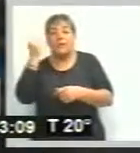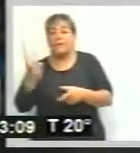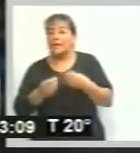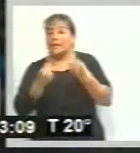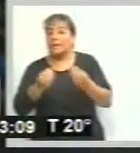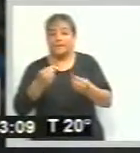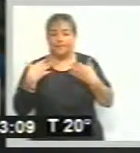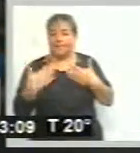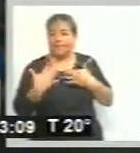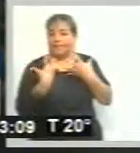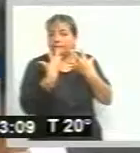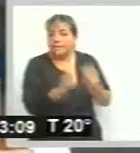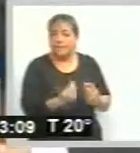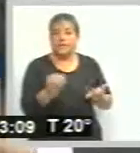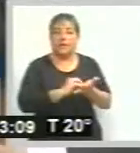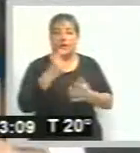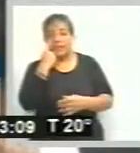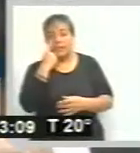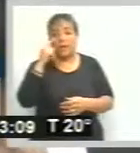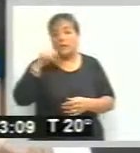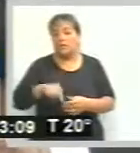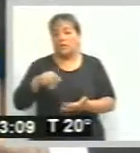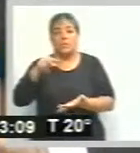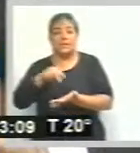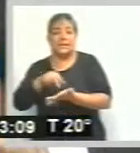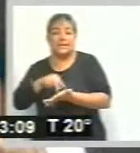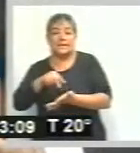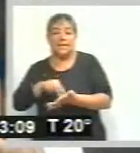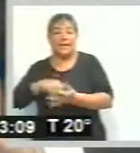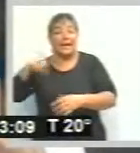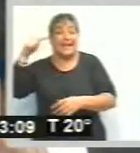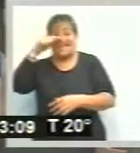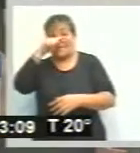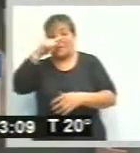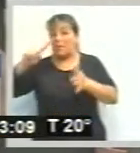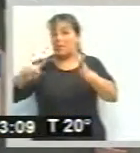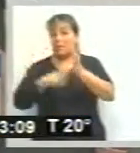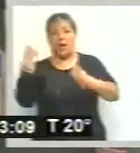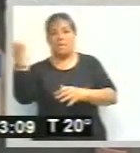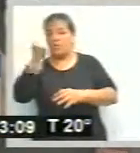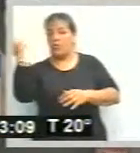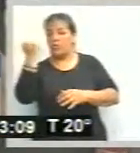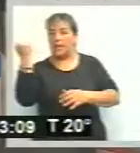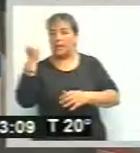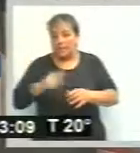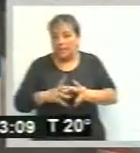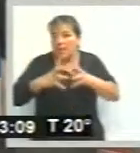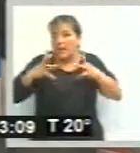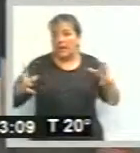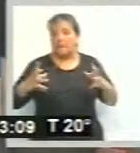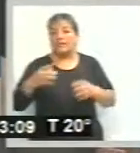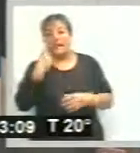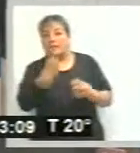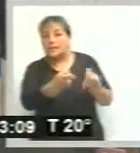se fortalezcan los consejos deliberantes, especialmente ciudades como Salta, que es la séptima del país, ¿no? Que ya es una ciudad que tiene una dimensión que necesita instituciones